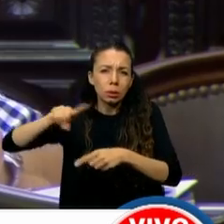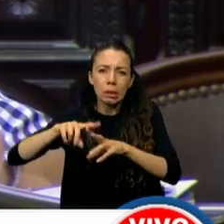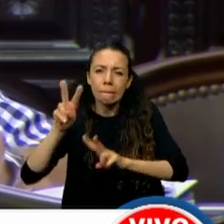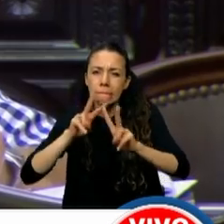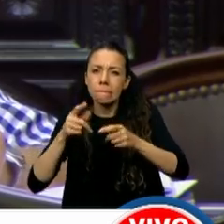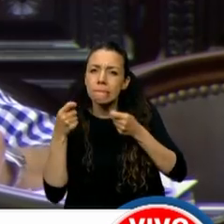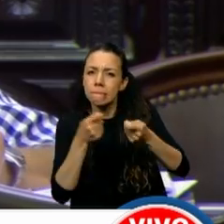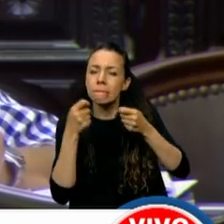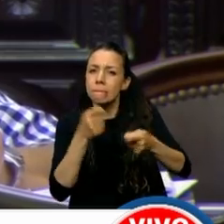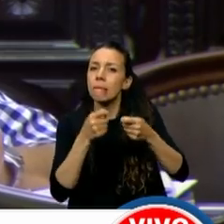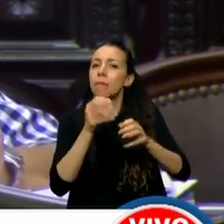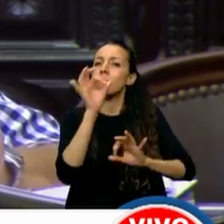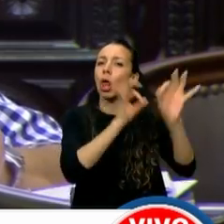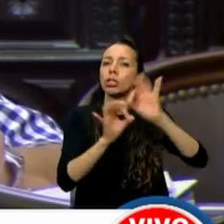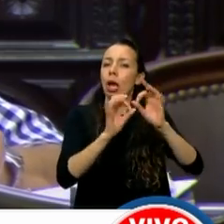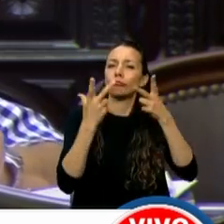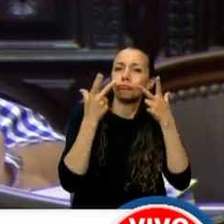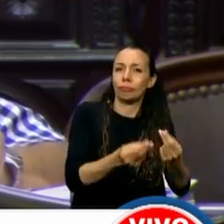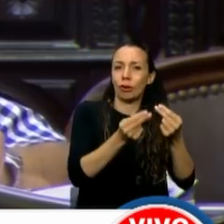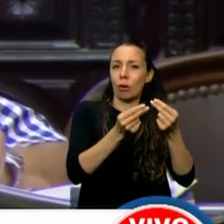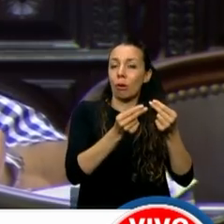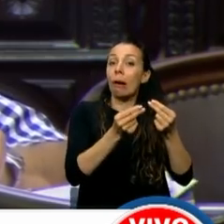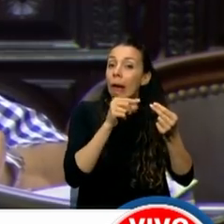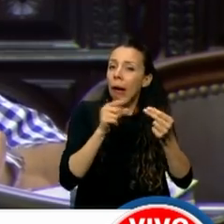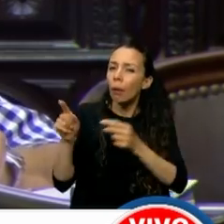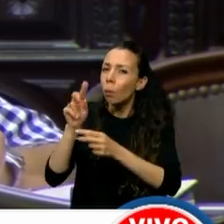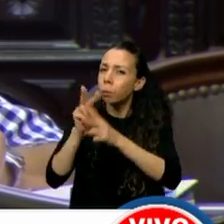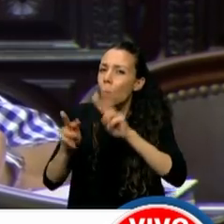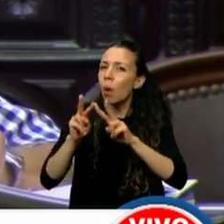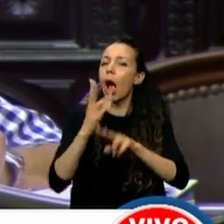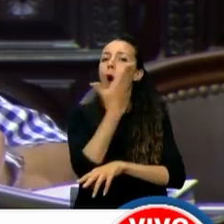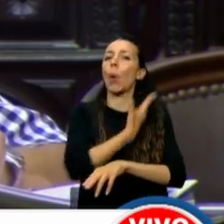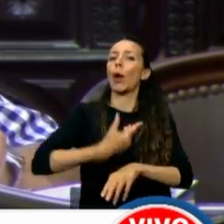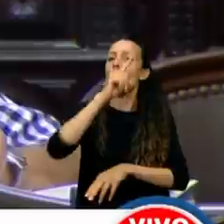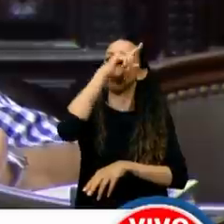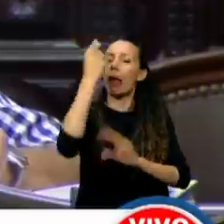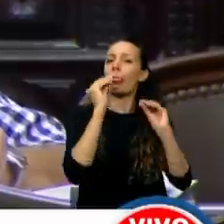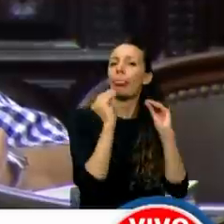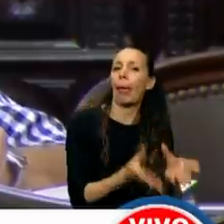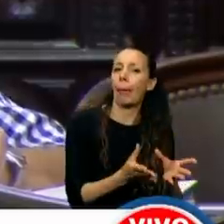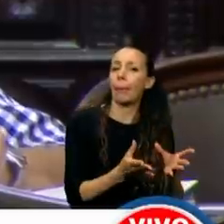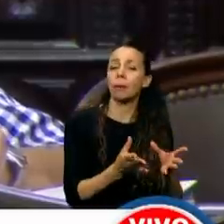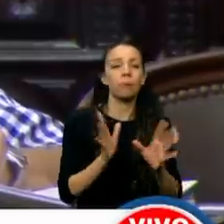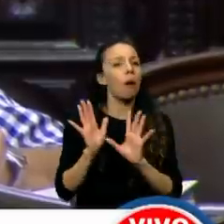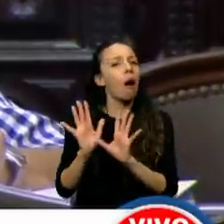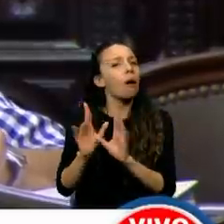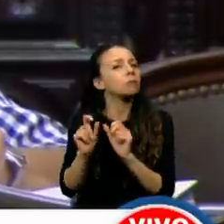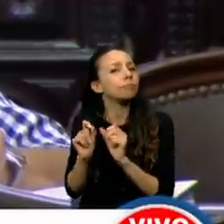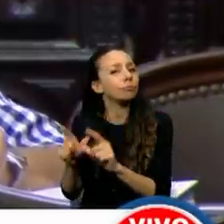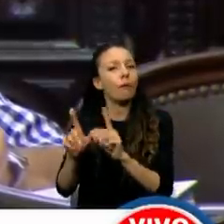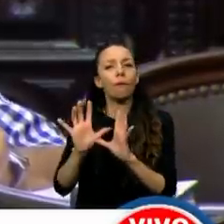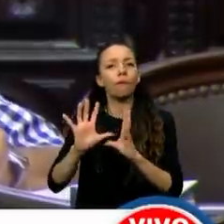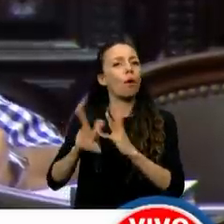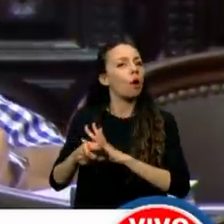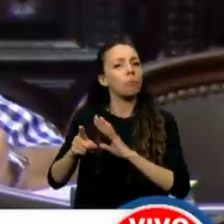y debilitar al gobierno nacional es una política constante lo dijo con toda